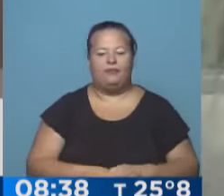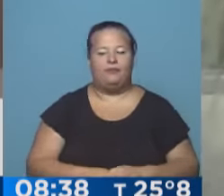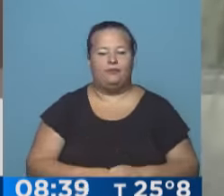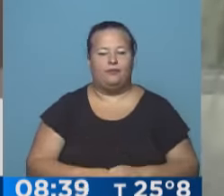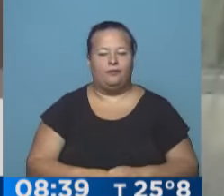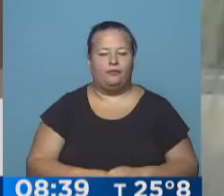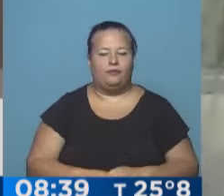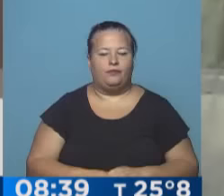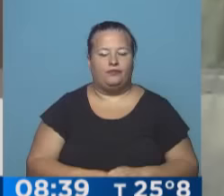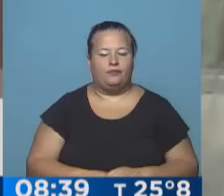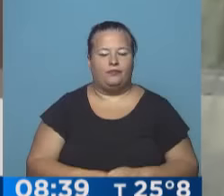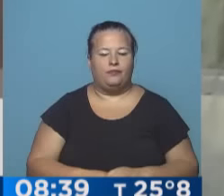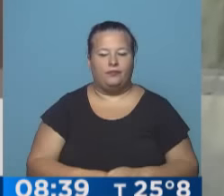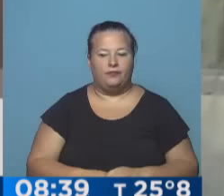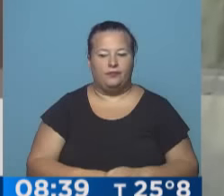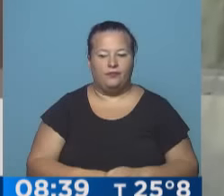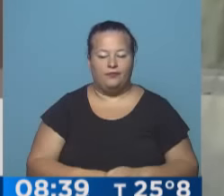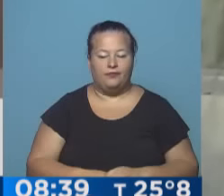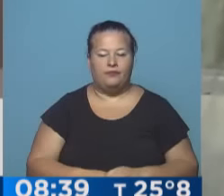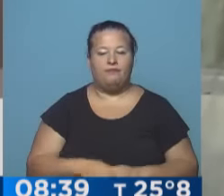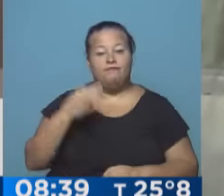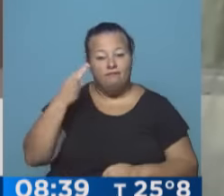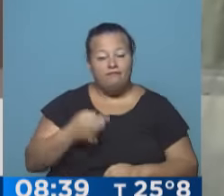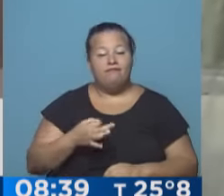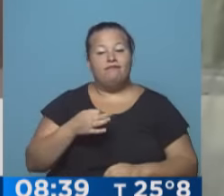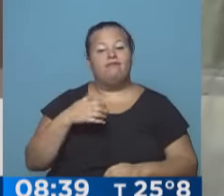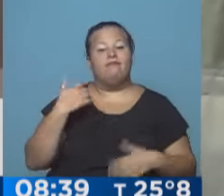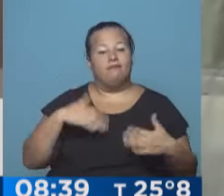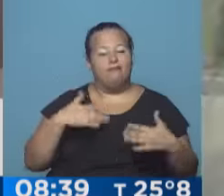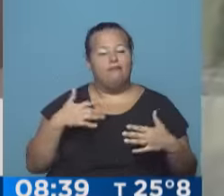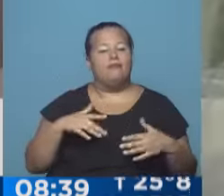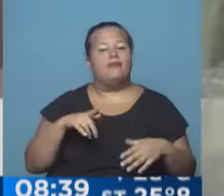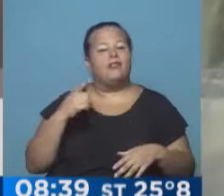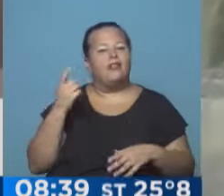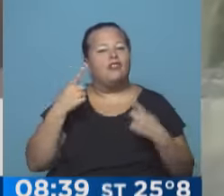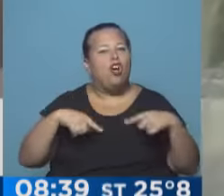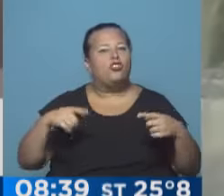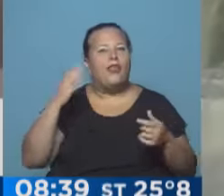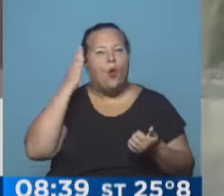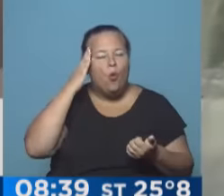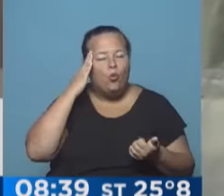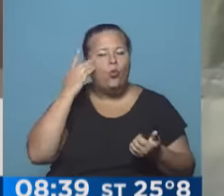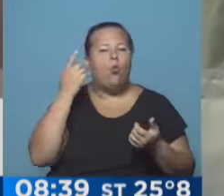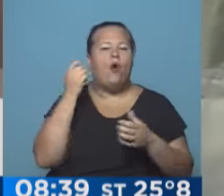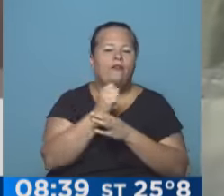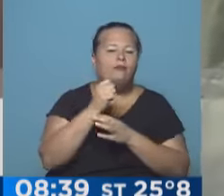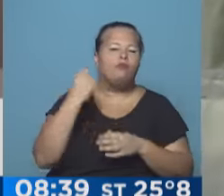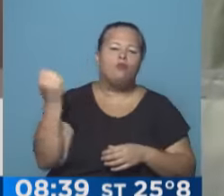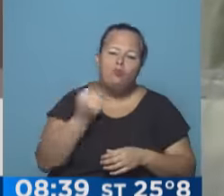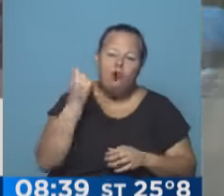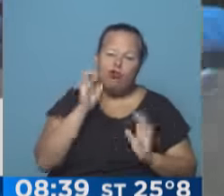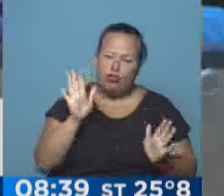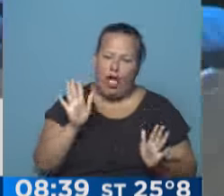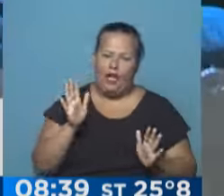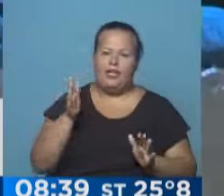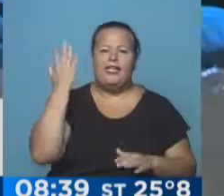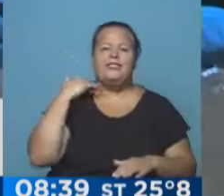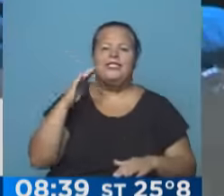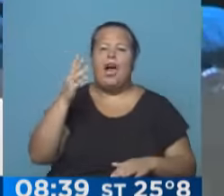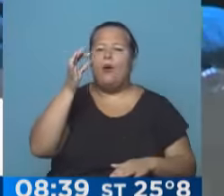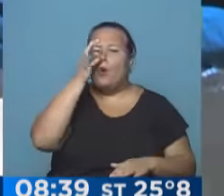me encontrarán. Y es realmente un capital artístico y cultural increíble que estuvo